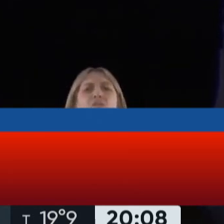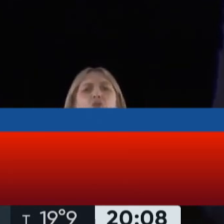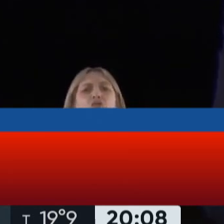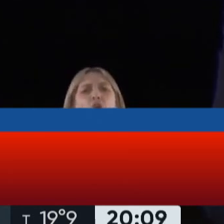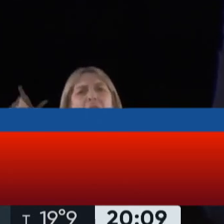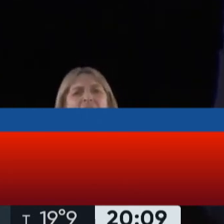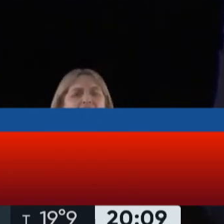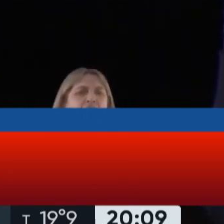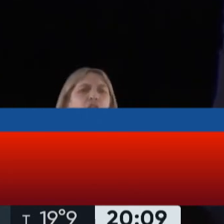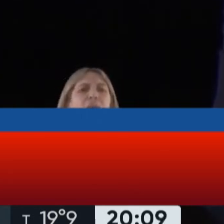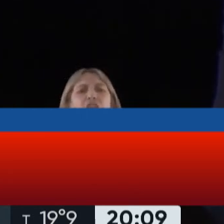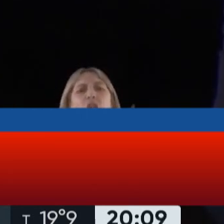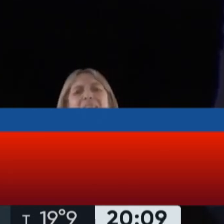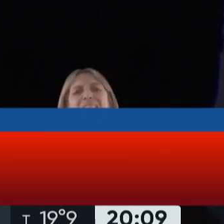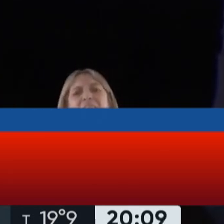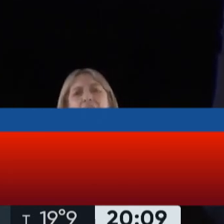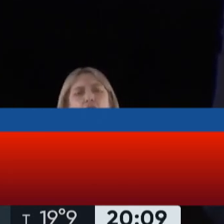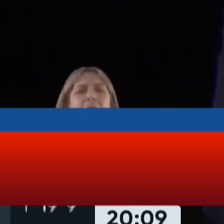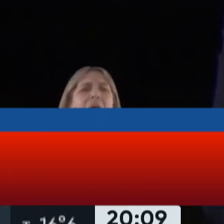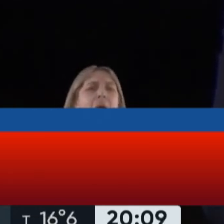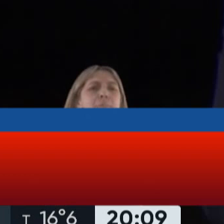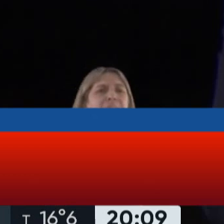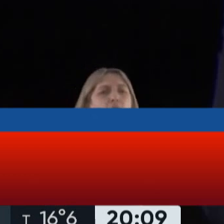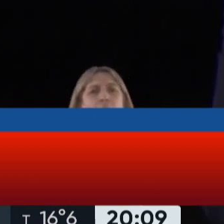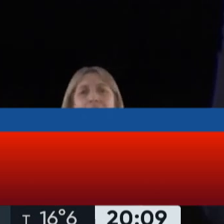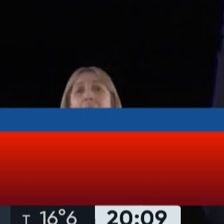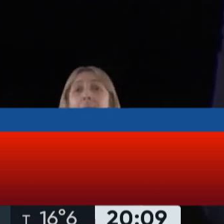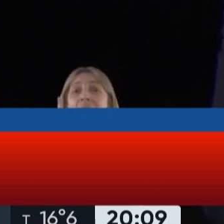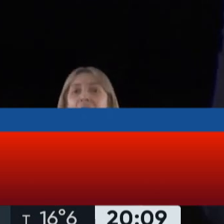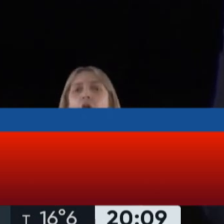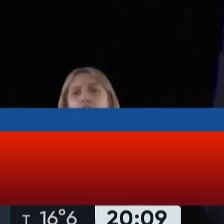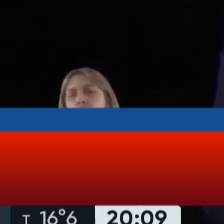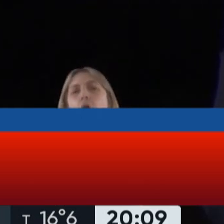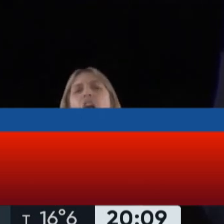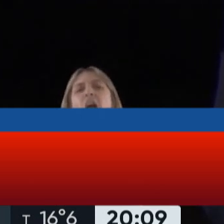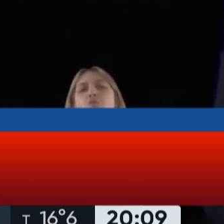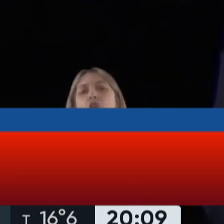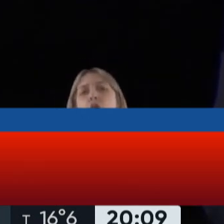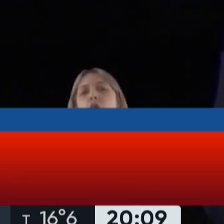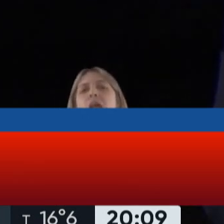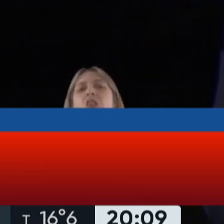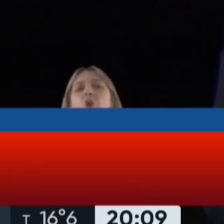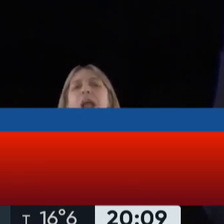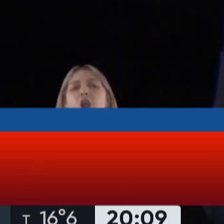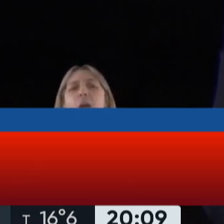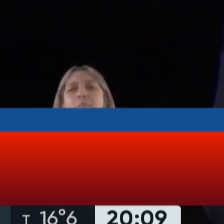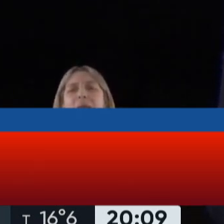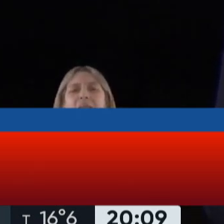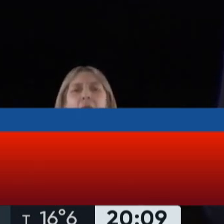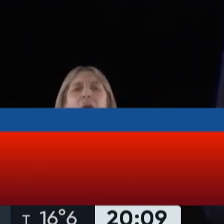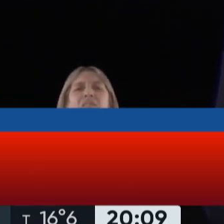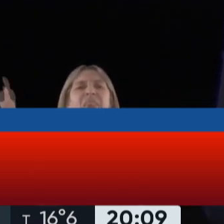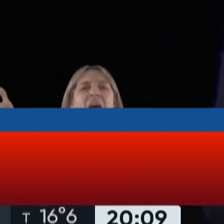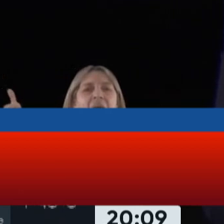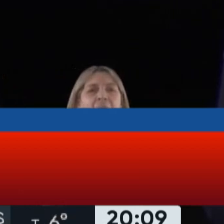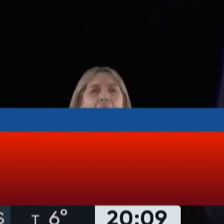con amigos y amigas. Pero no me encuentro con empresarios a los que les doy ventajas y negocios del